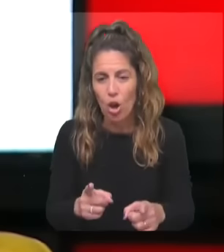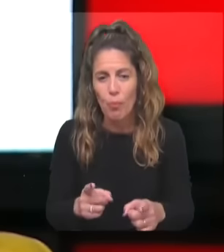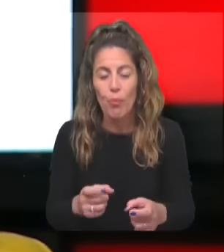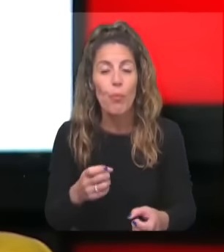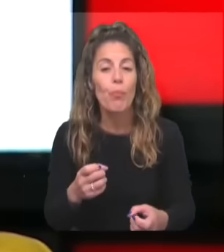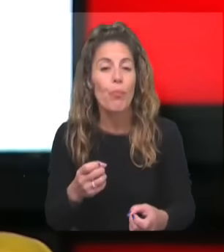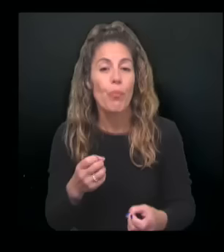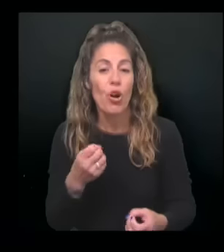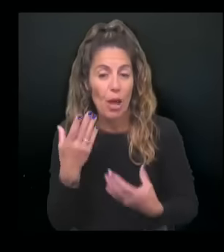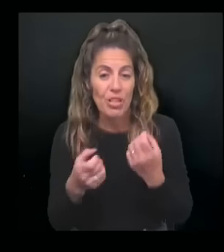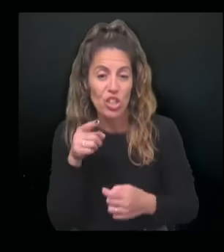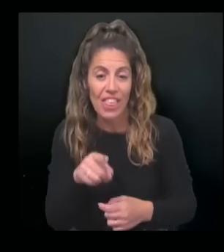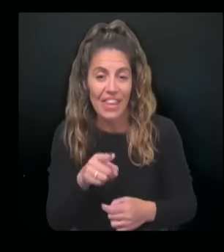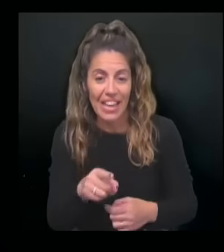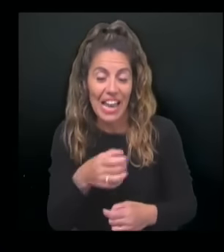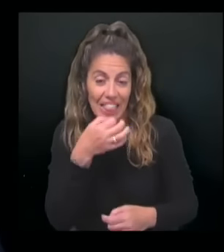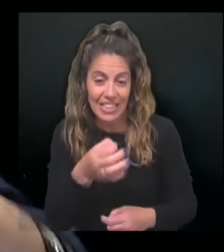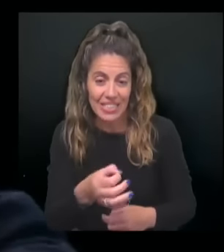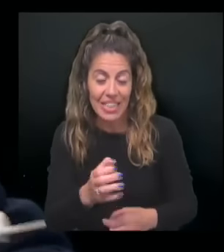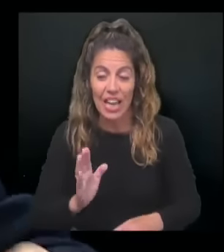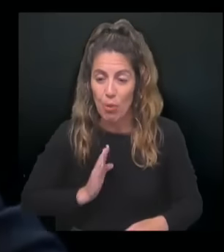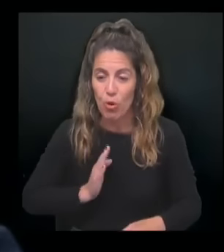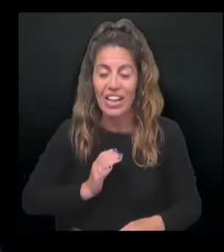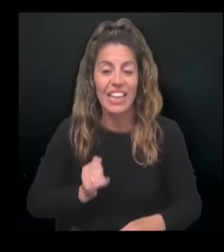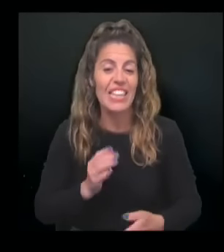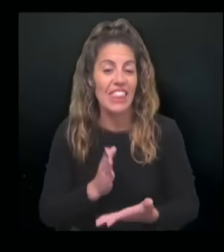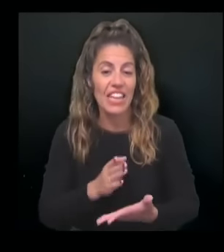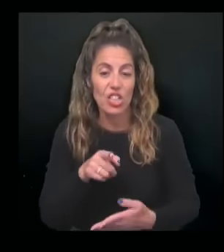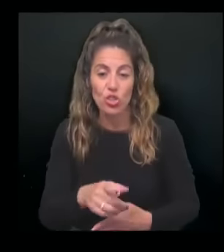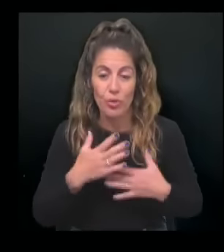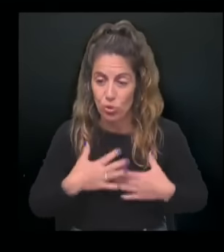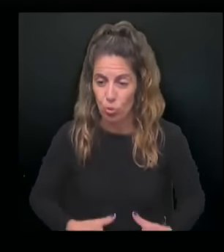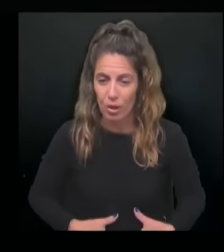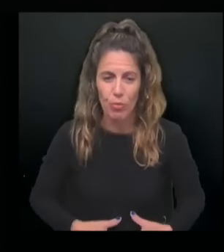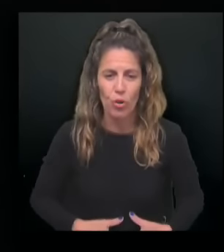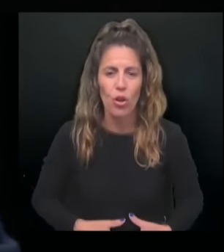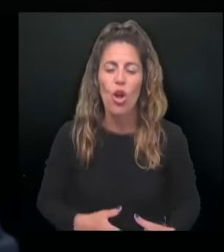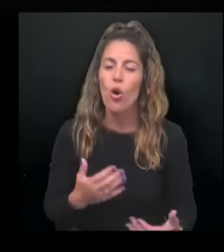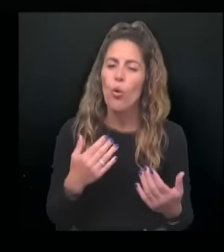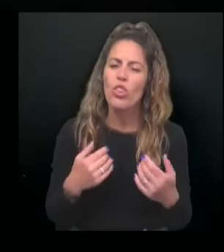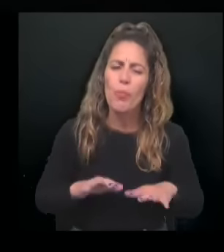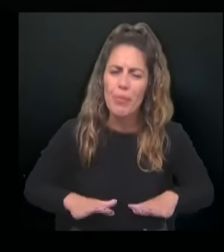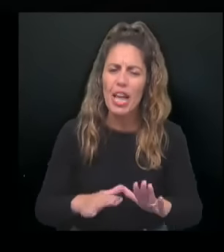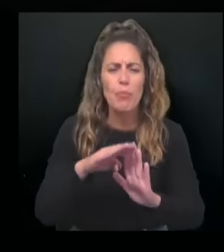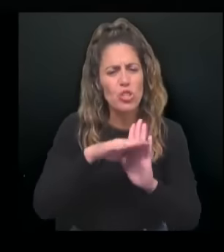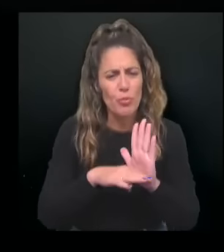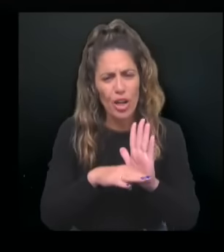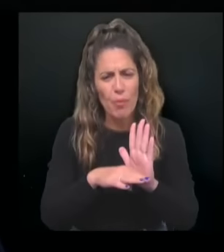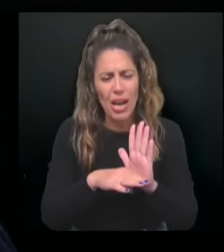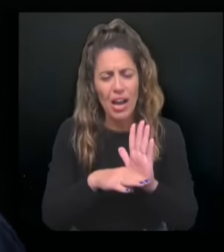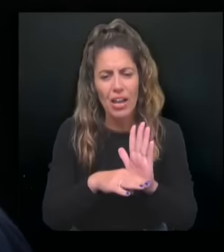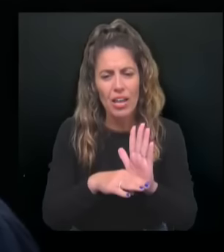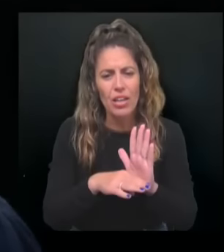cuerpo, digamos, ¿no? Sabes que cuando hablábamos sobre el programa, en un momento determinado surgió, ¿y la Iglesia? Porque, digo,